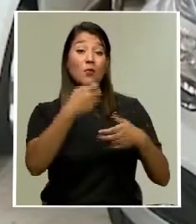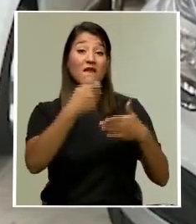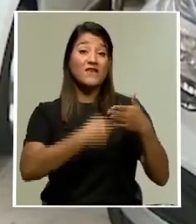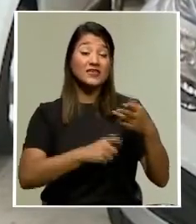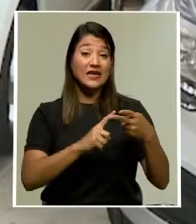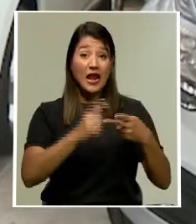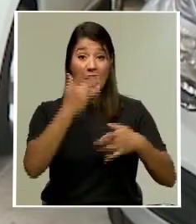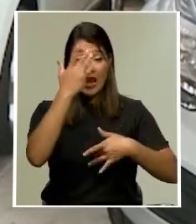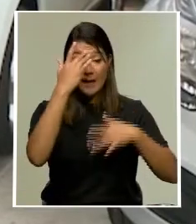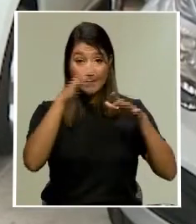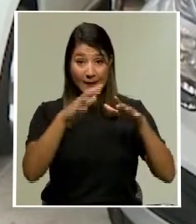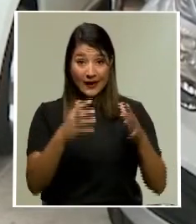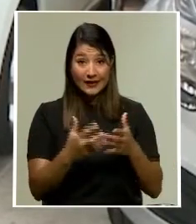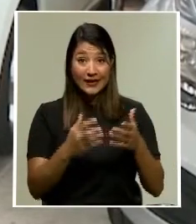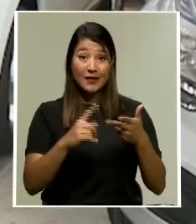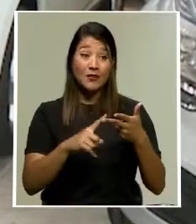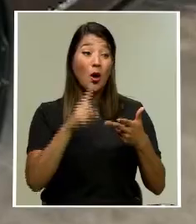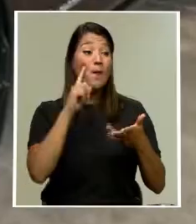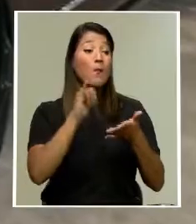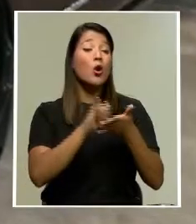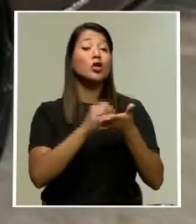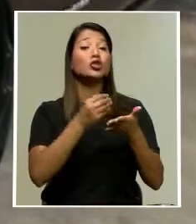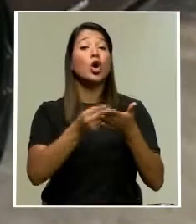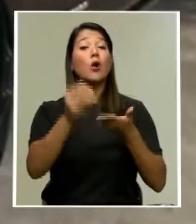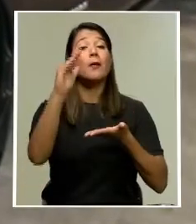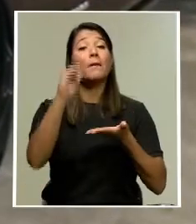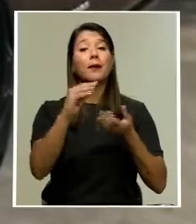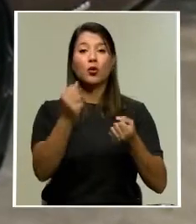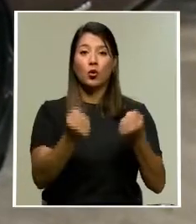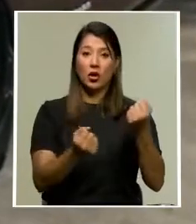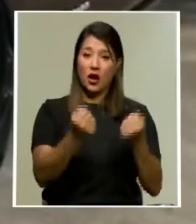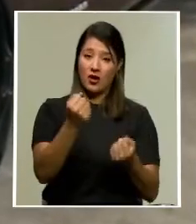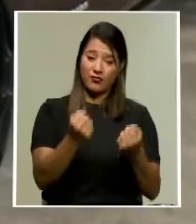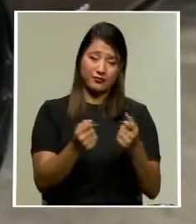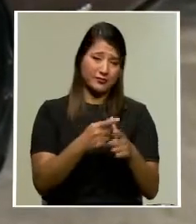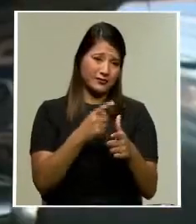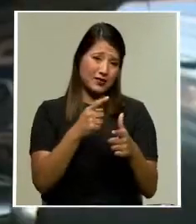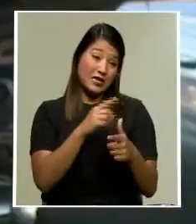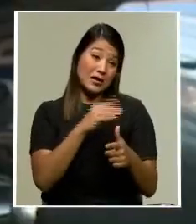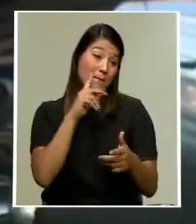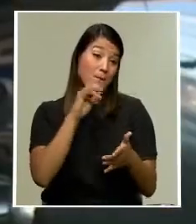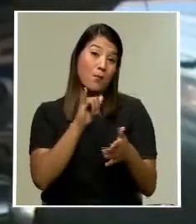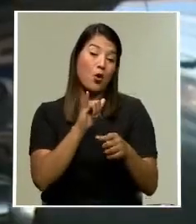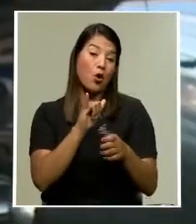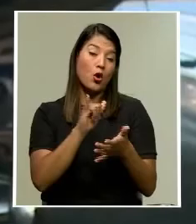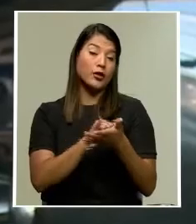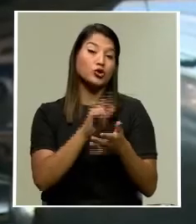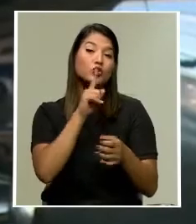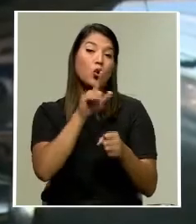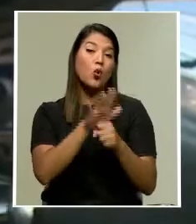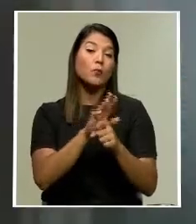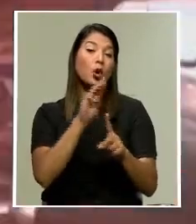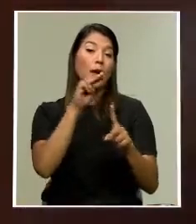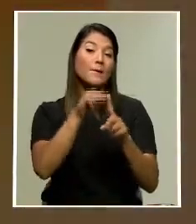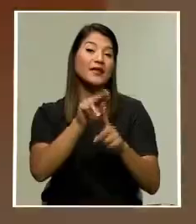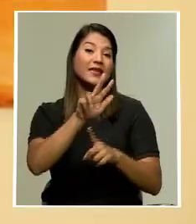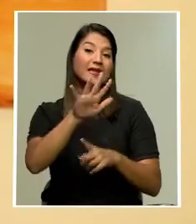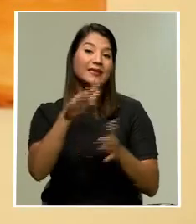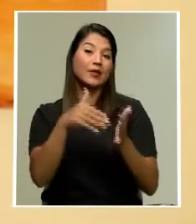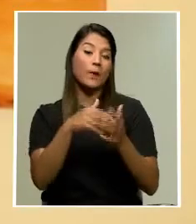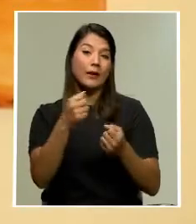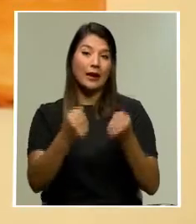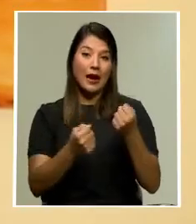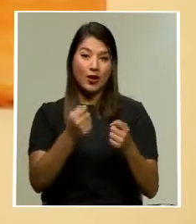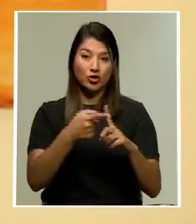y a una disminución de la compra de vehículos en general el no poder ni siquiera acercarse a ese objetivo planteado al principio de la administración.